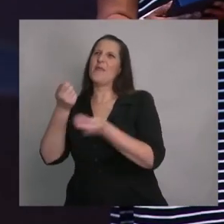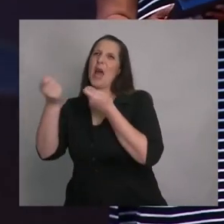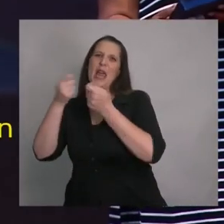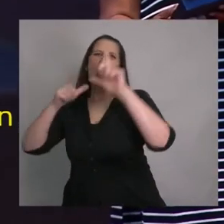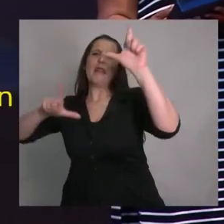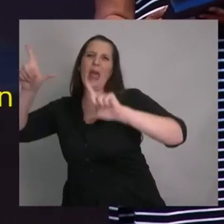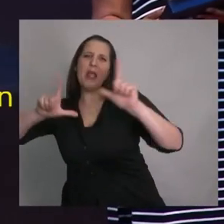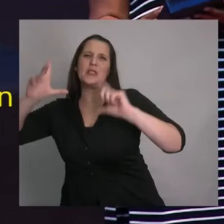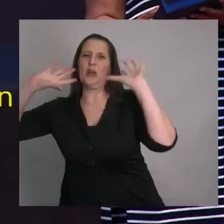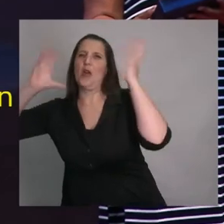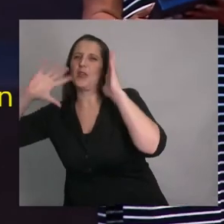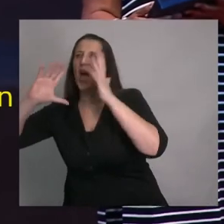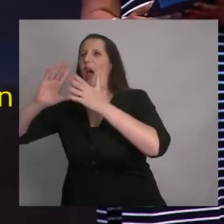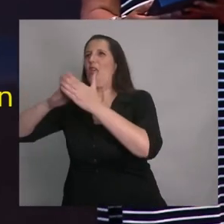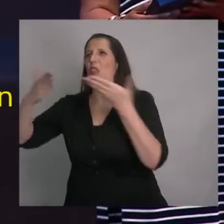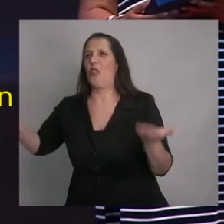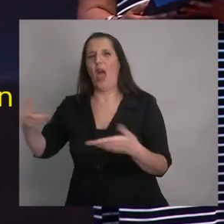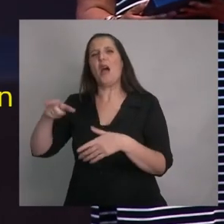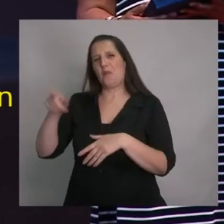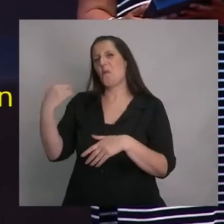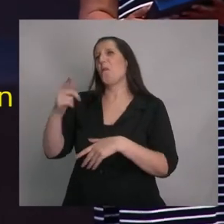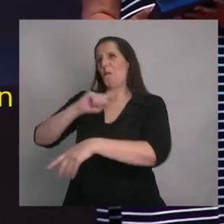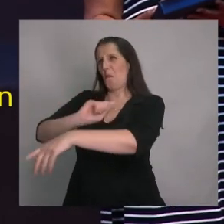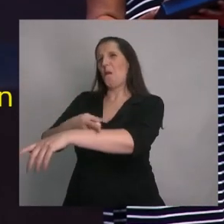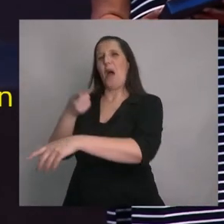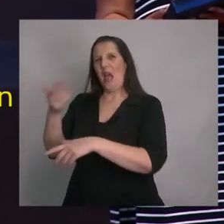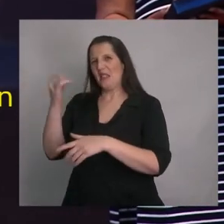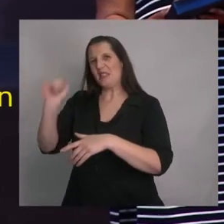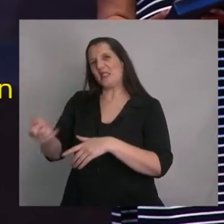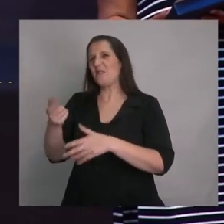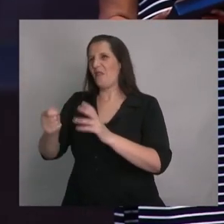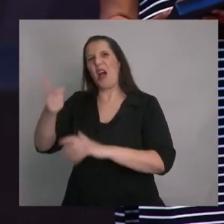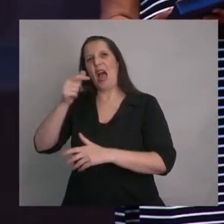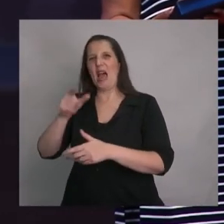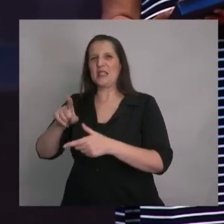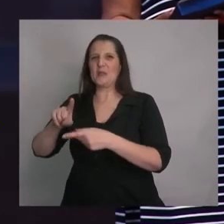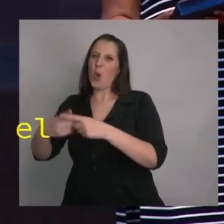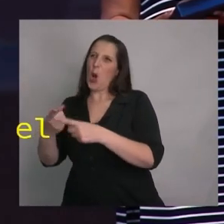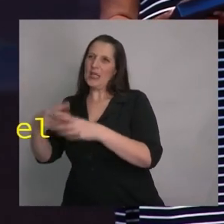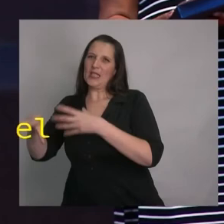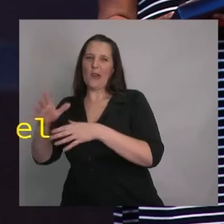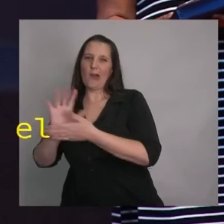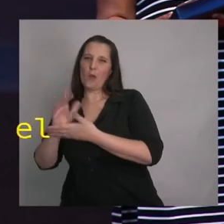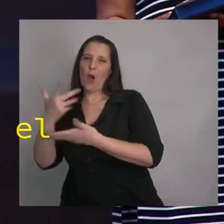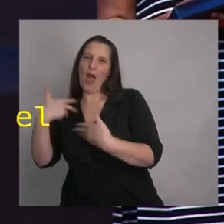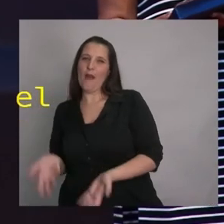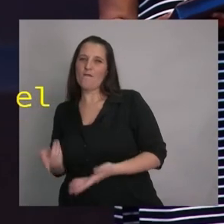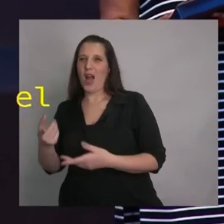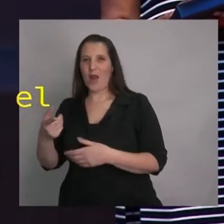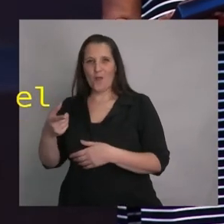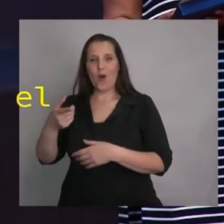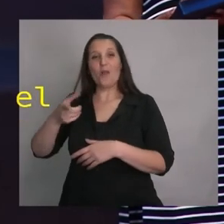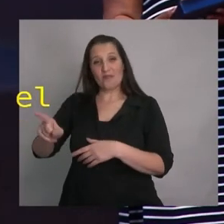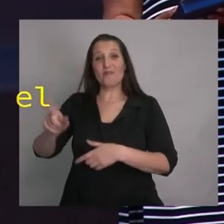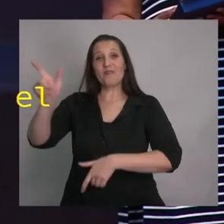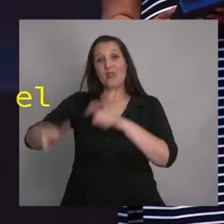de económica en político system for them cels turiver one behind parte